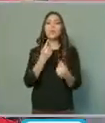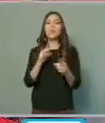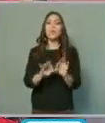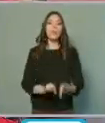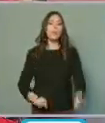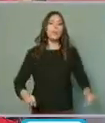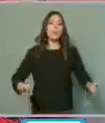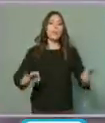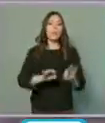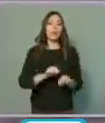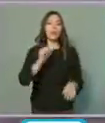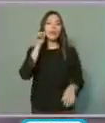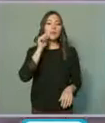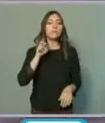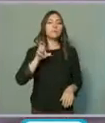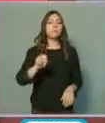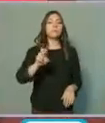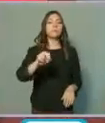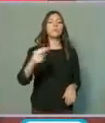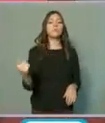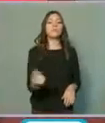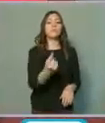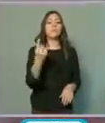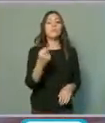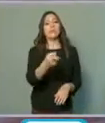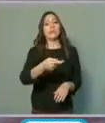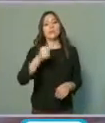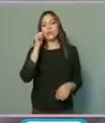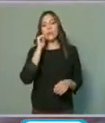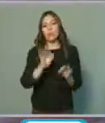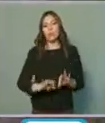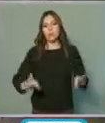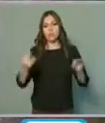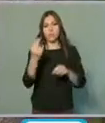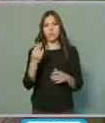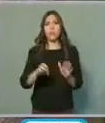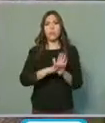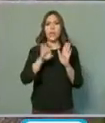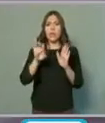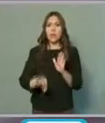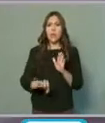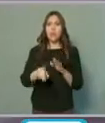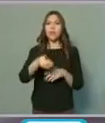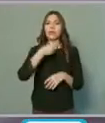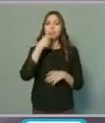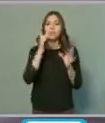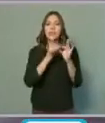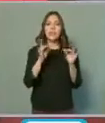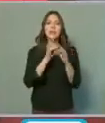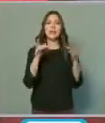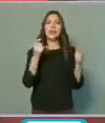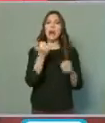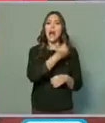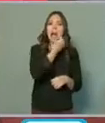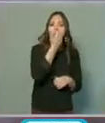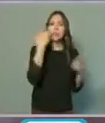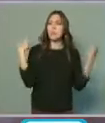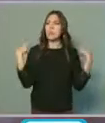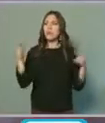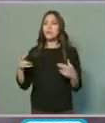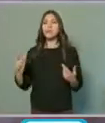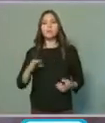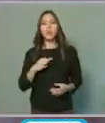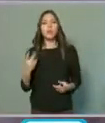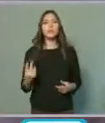más necesitamos. Tú hace rato decías, oye, irse a comer. ¿Por qué no? Generar lazos de convivencia en el cual, manteniendo